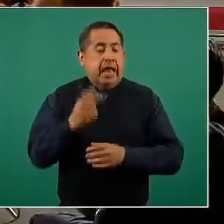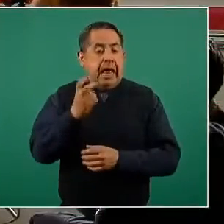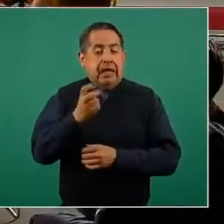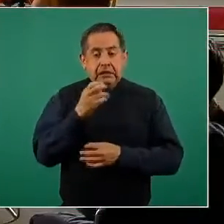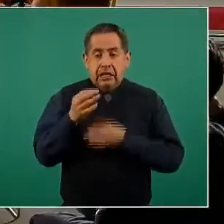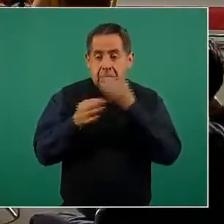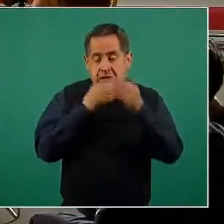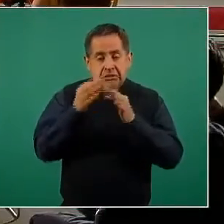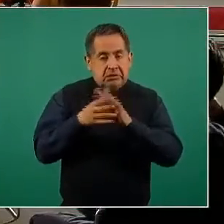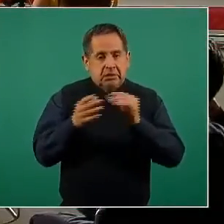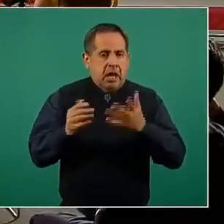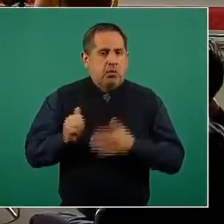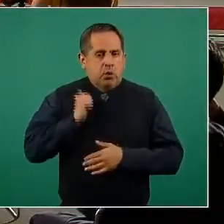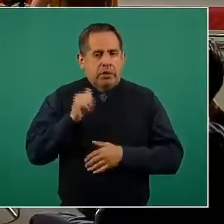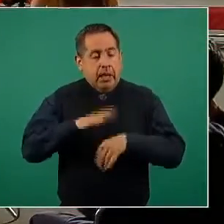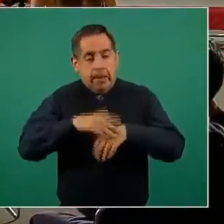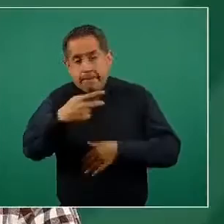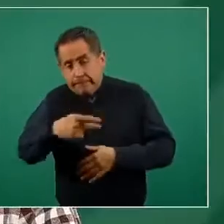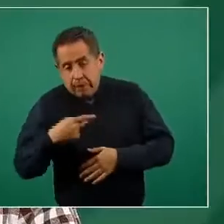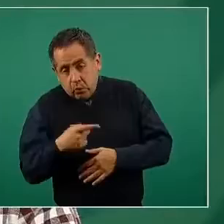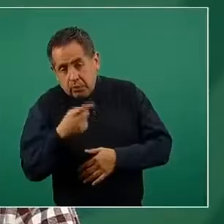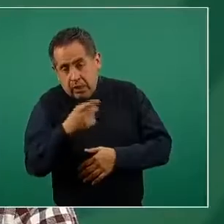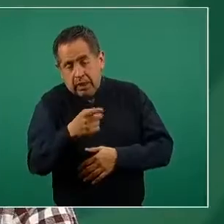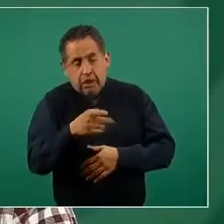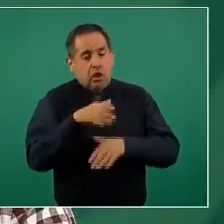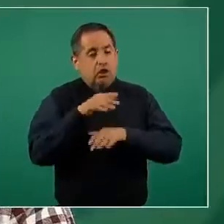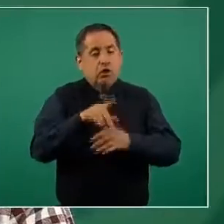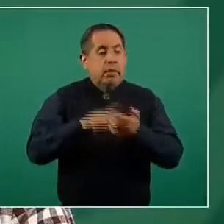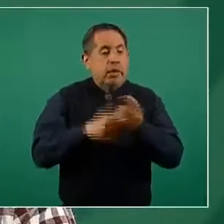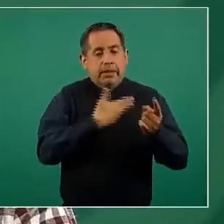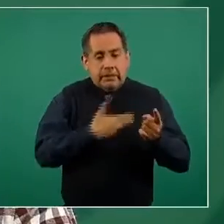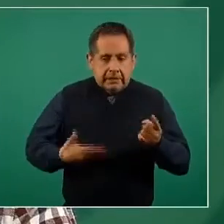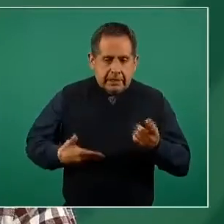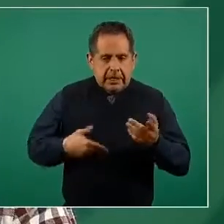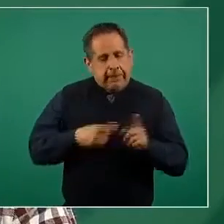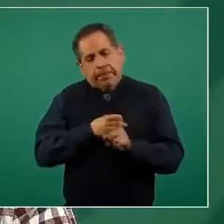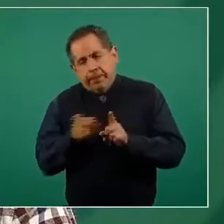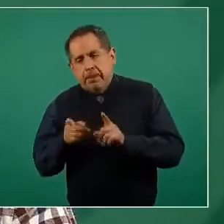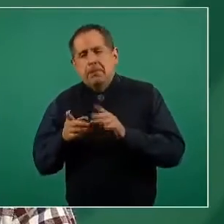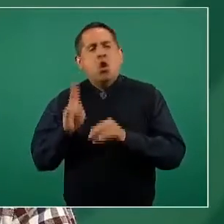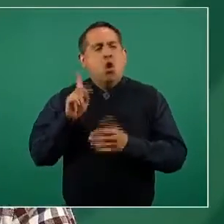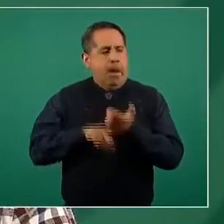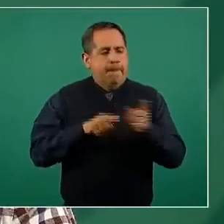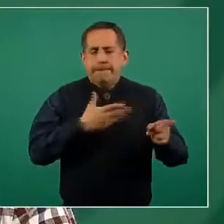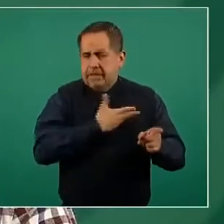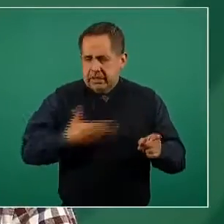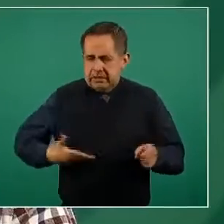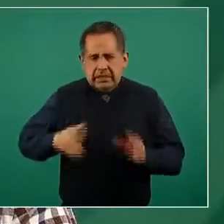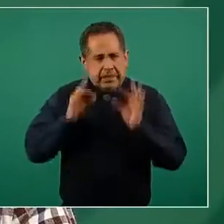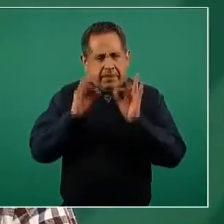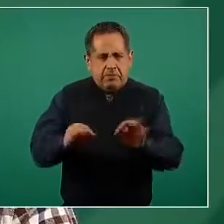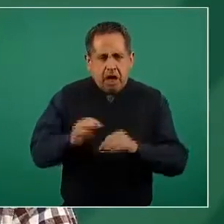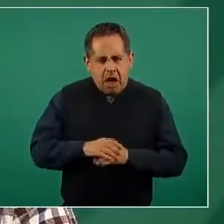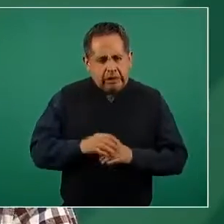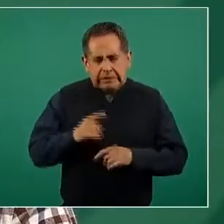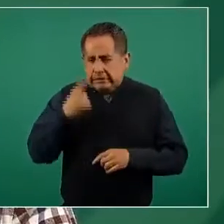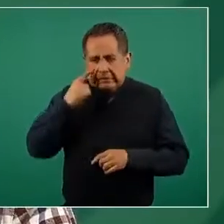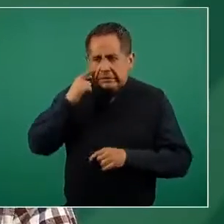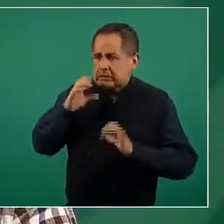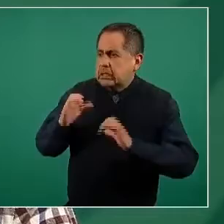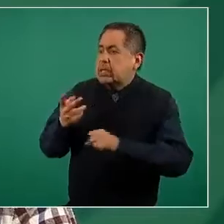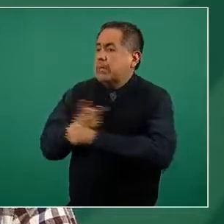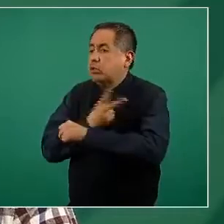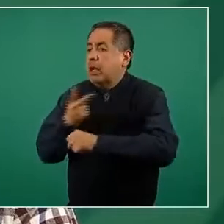la actualización. Aproveché la pregunta que me hizo sobre el presidente, pero porque el presidente ha estado con lupa todos los